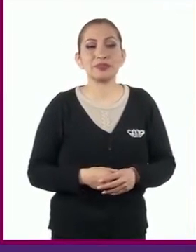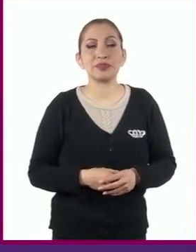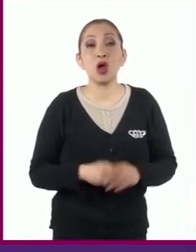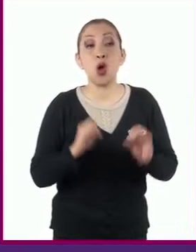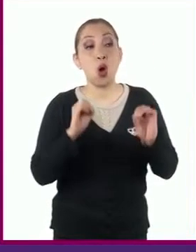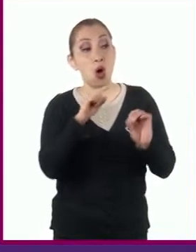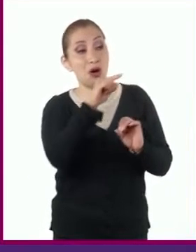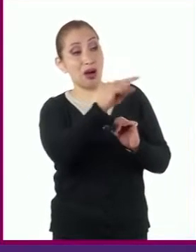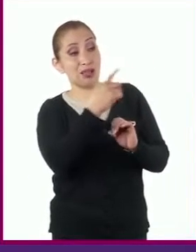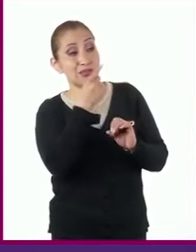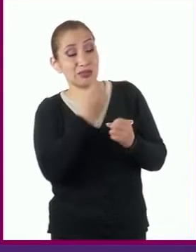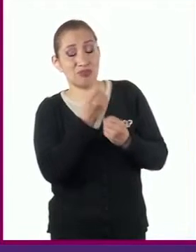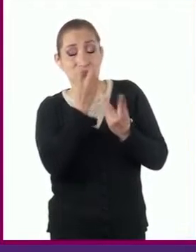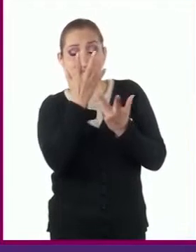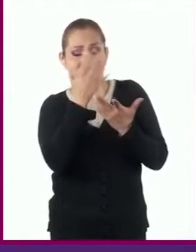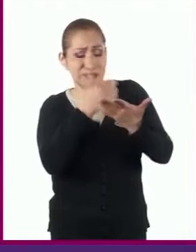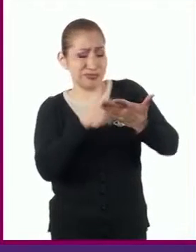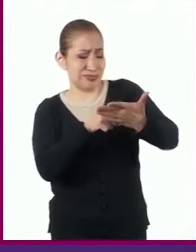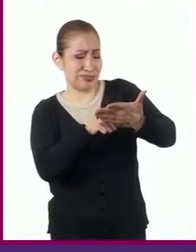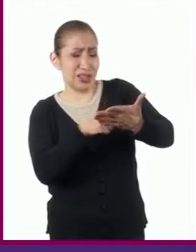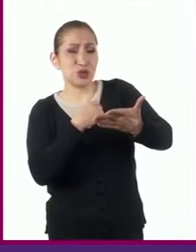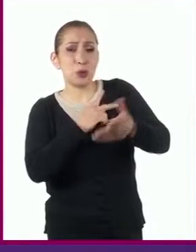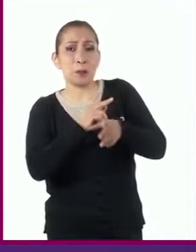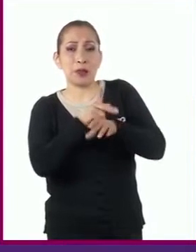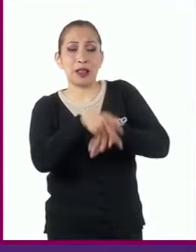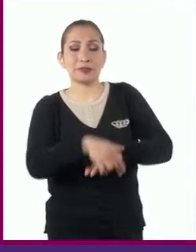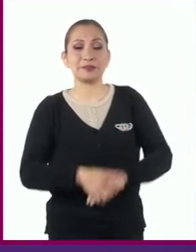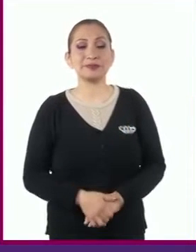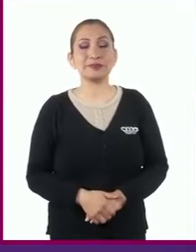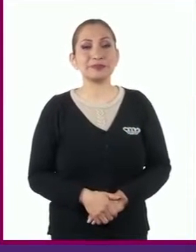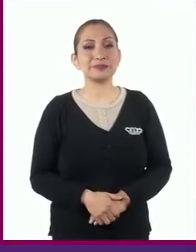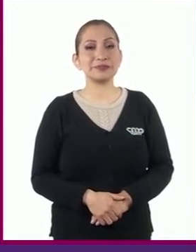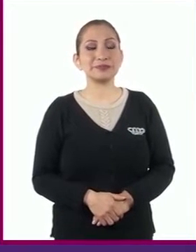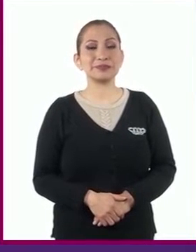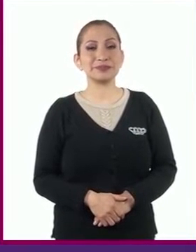o que la exprese confusa por los poros de su piel.